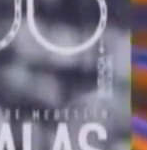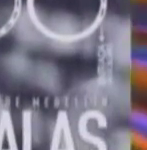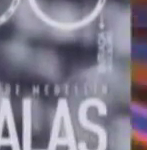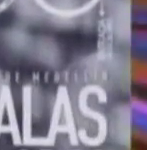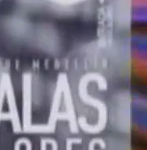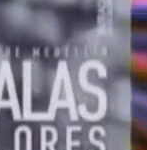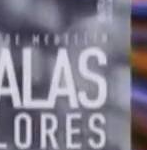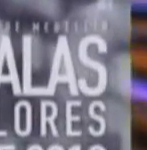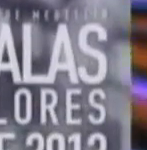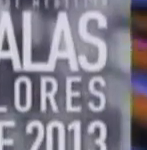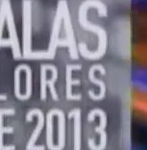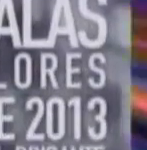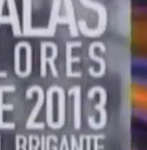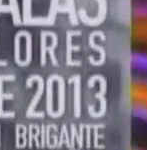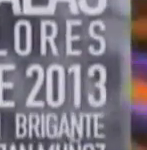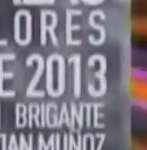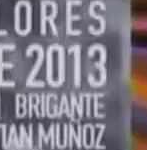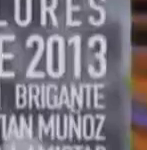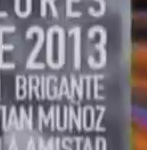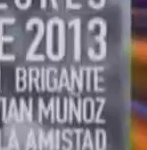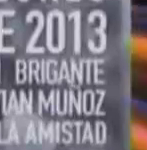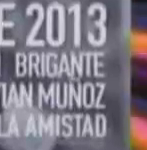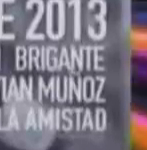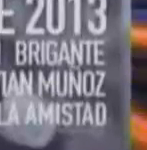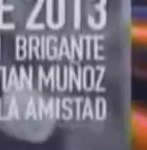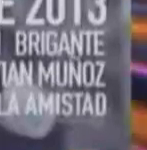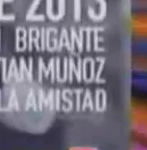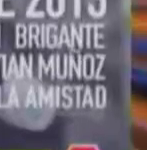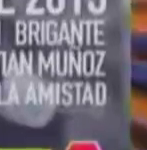de septiembre. La Dolores, informes